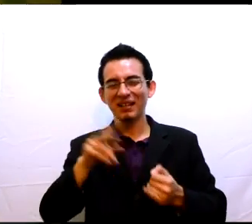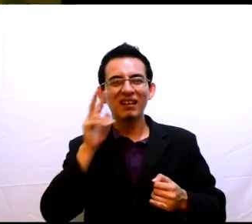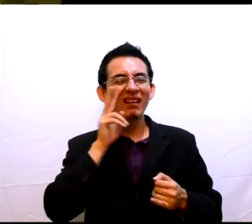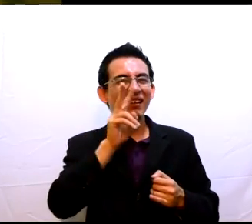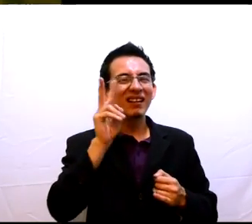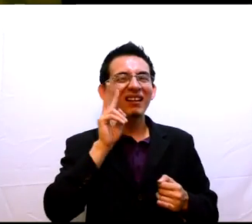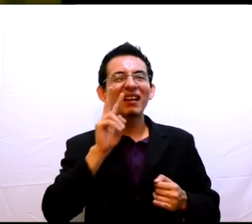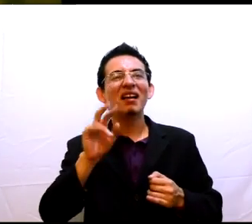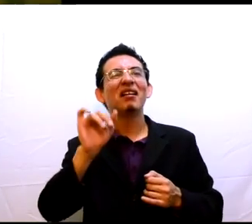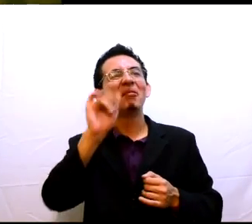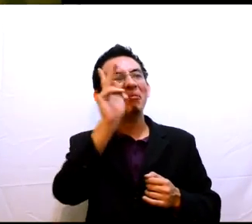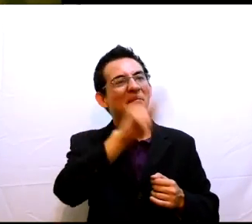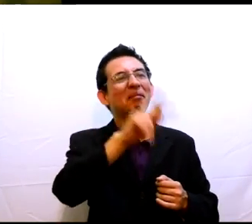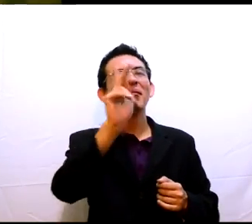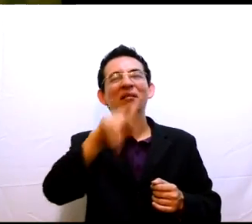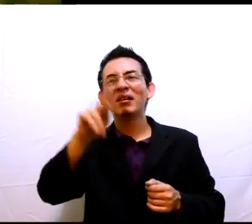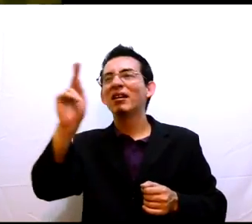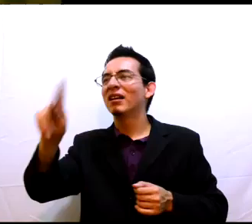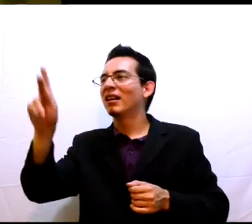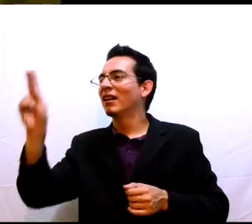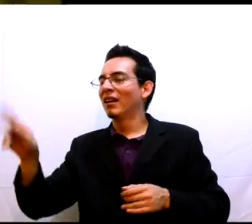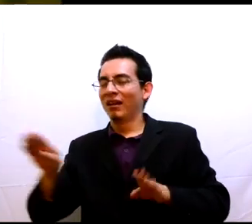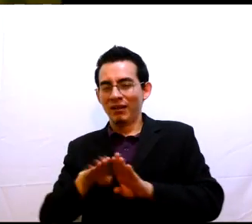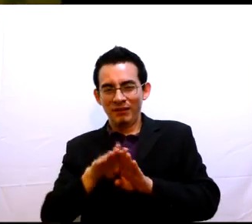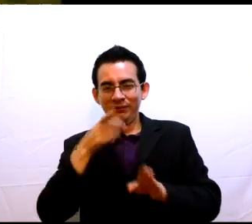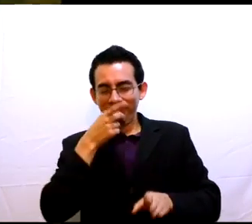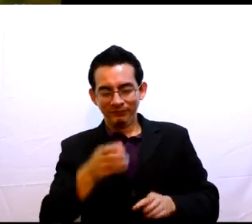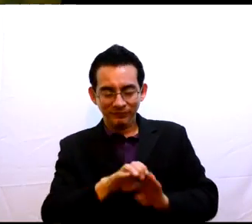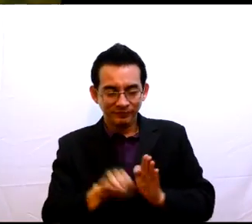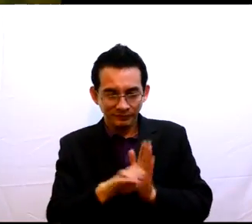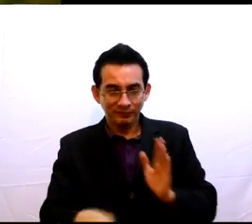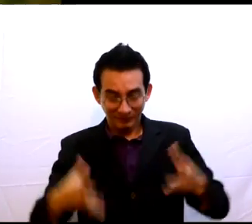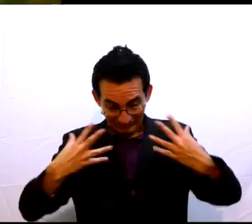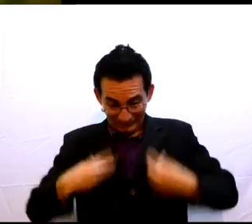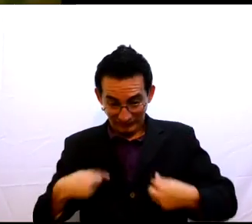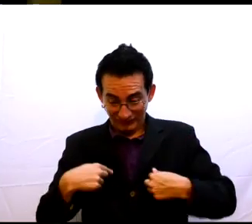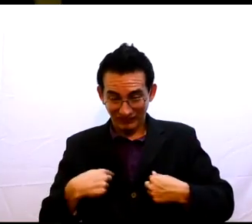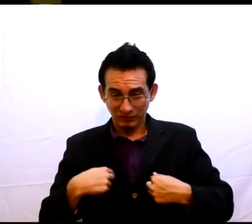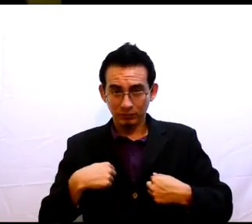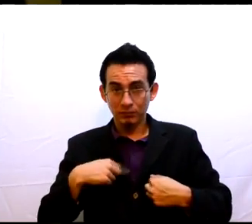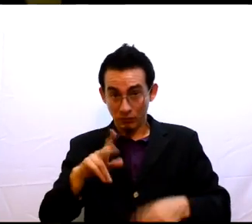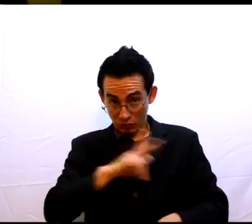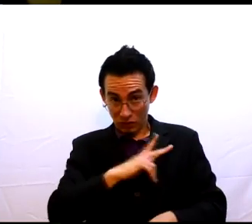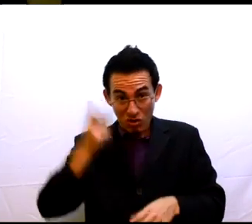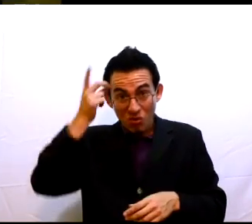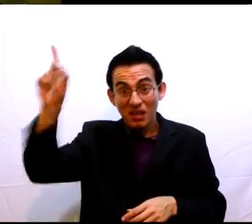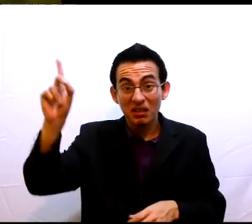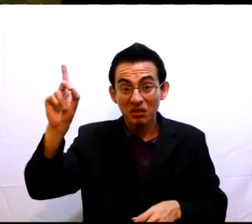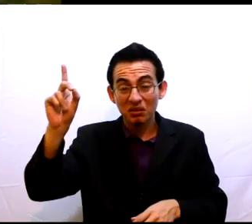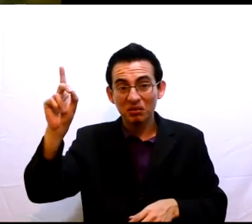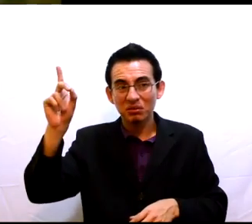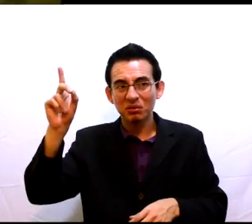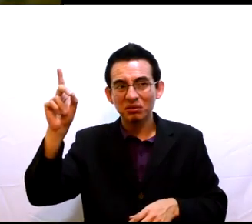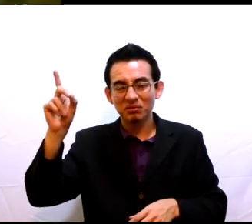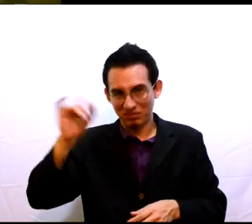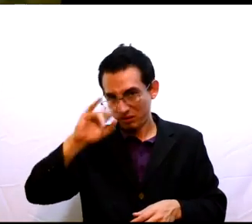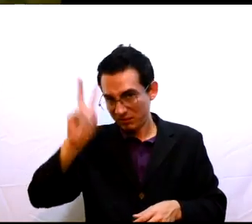vida cristiana que ni lo que traemos puestos de nosotros alguna vez me han oído sí o no contesten